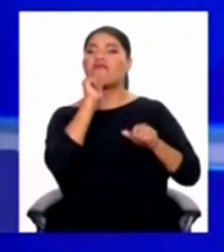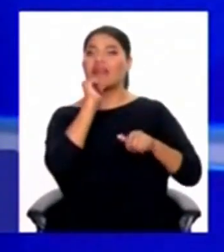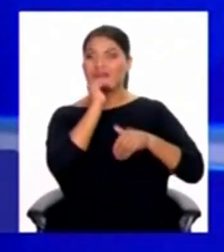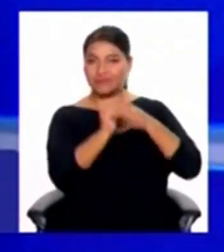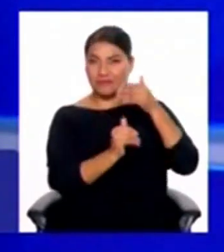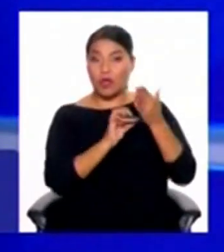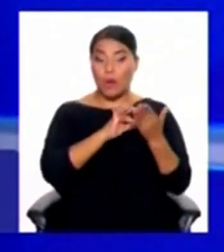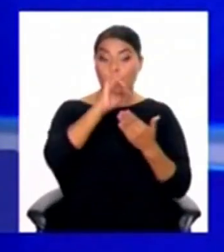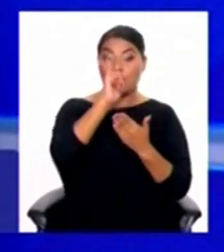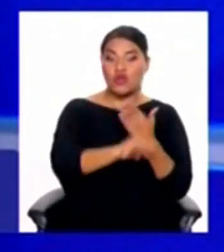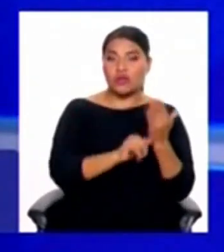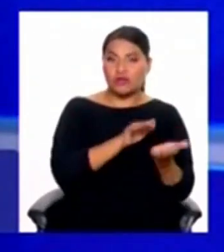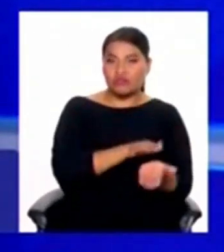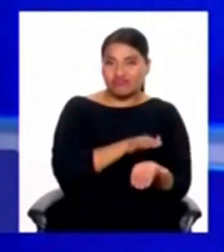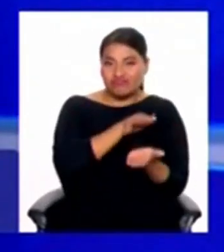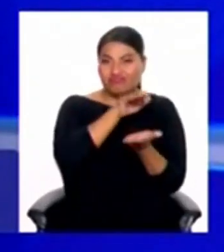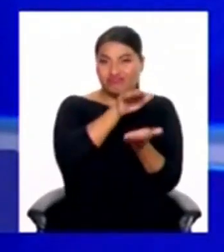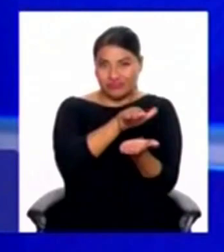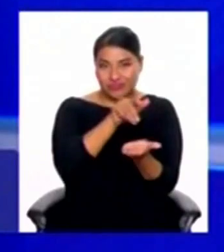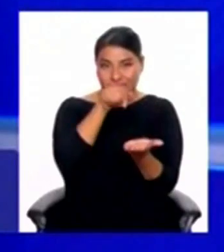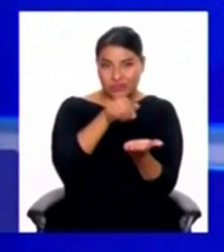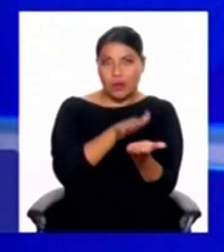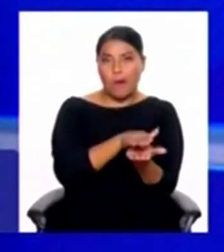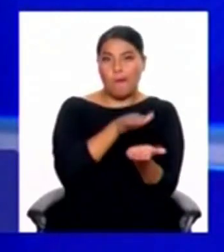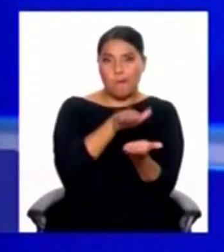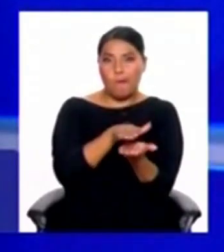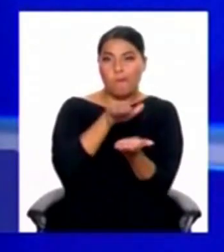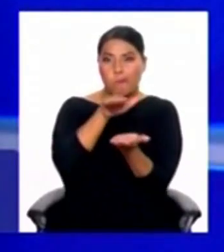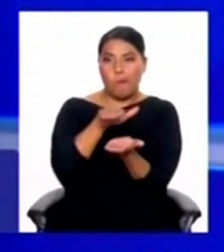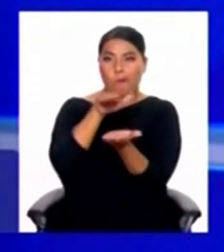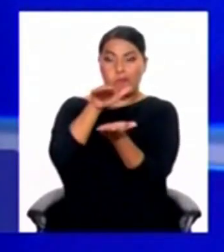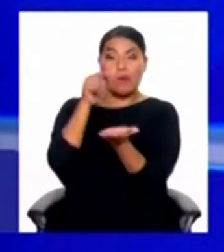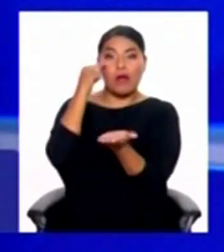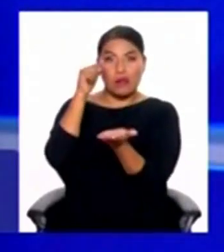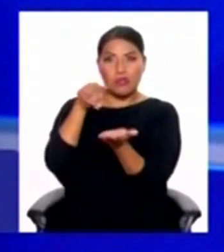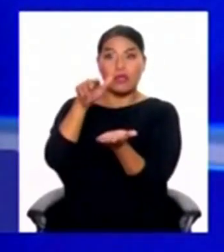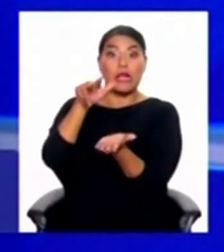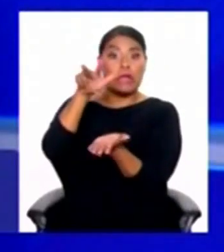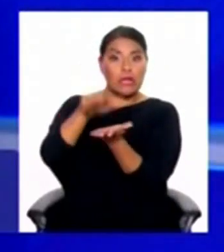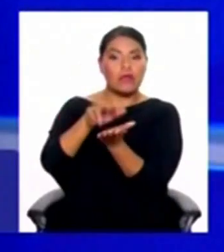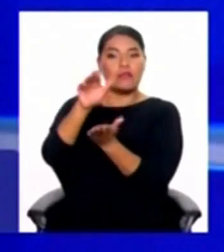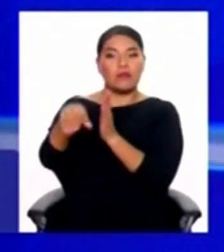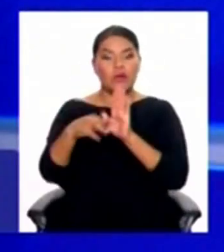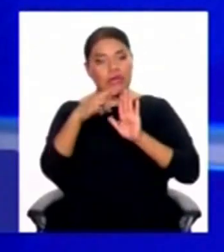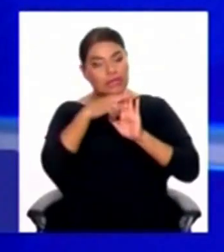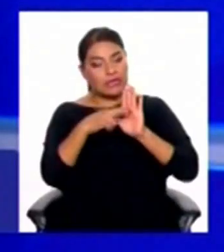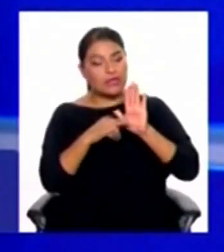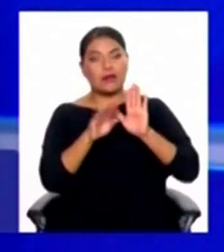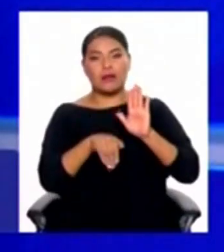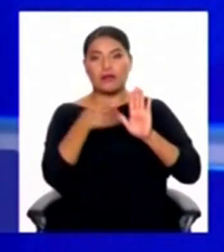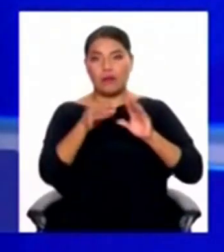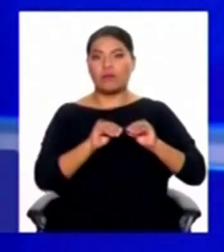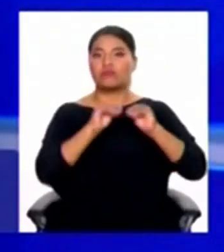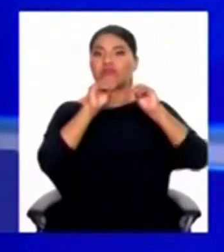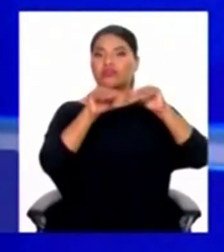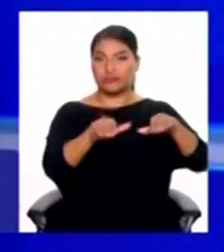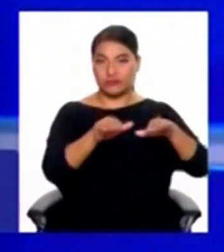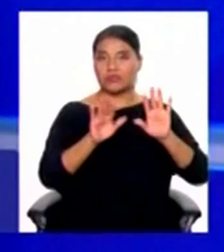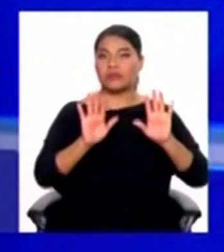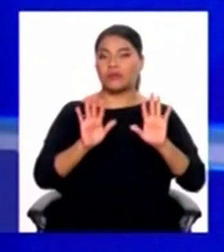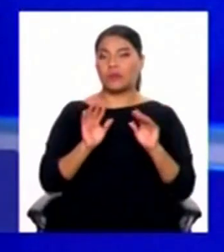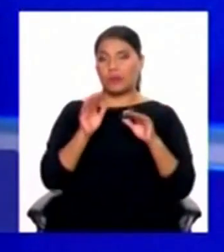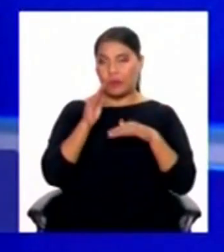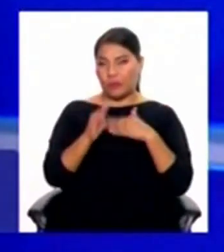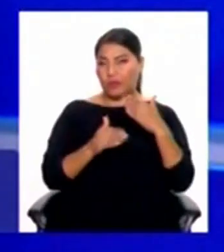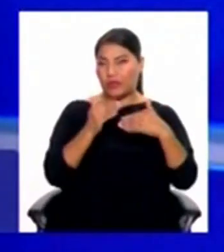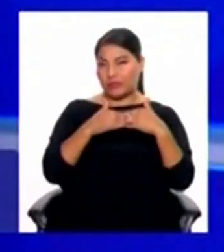de un esfuerzo político importante. Una vez que se convierte en ley, tiene que reglamentarse para poder implementarse. O sea, digamos, tiene un proceso